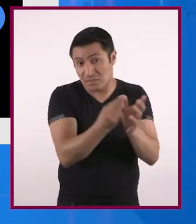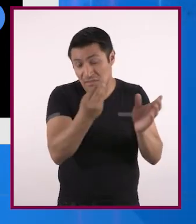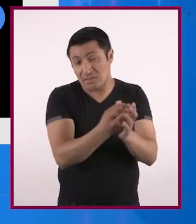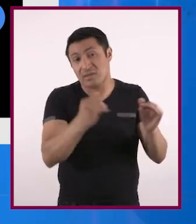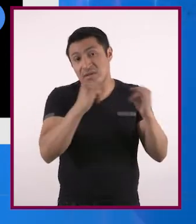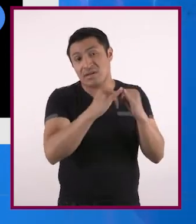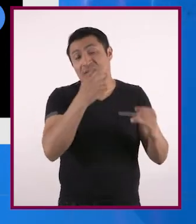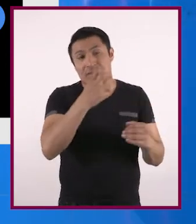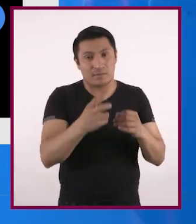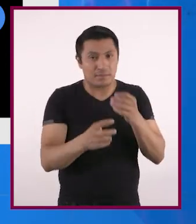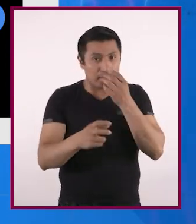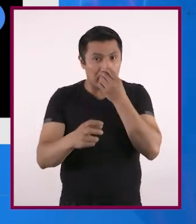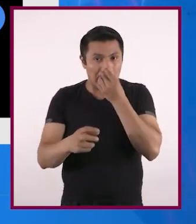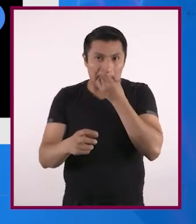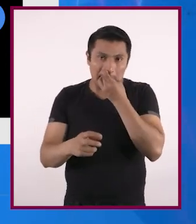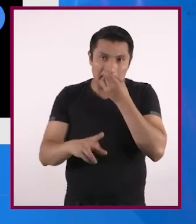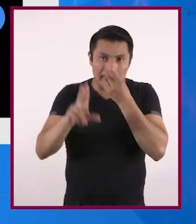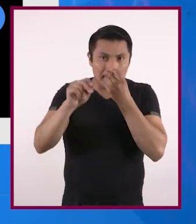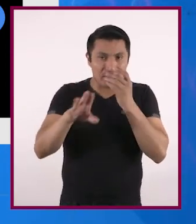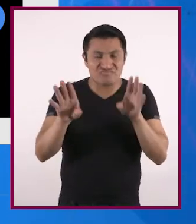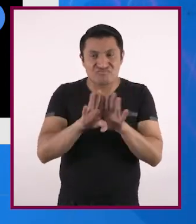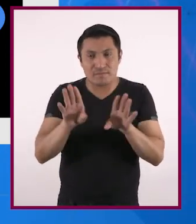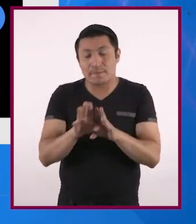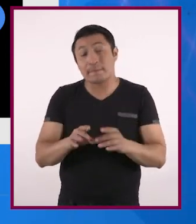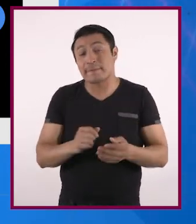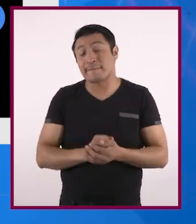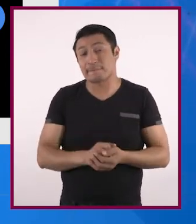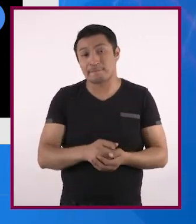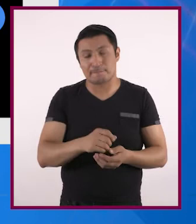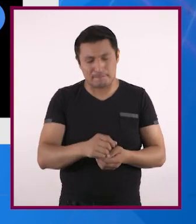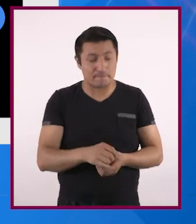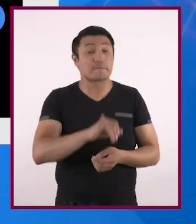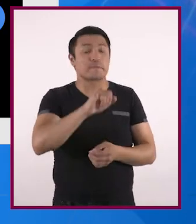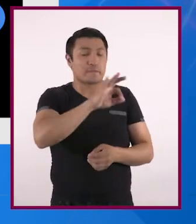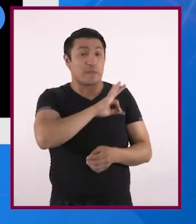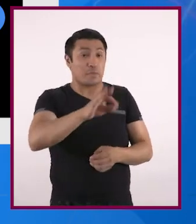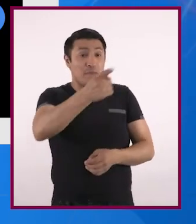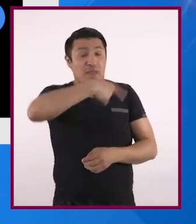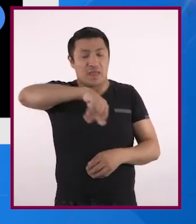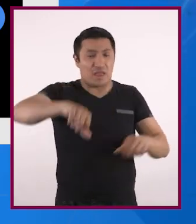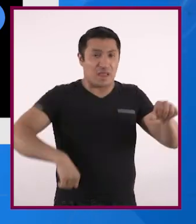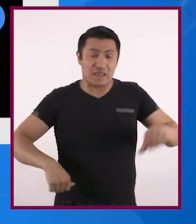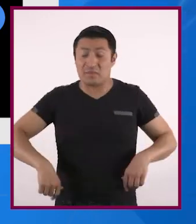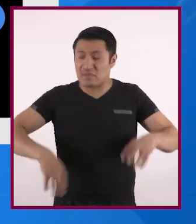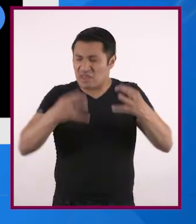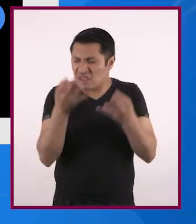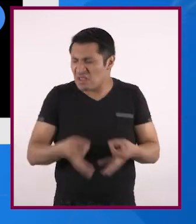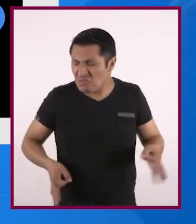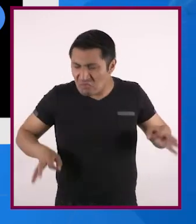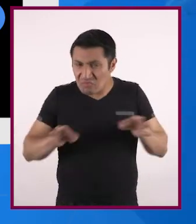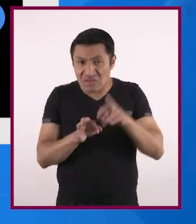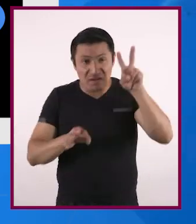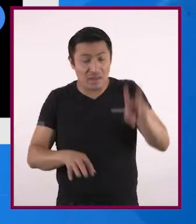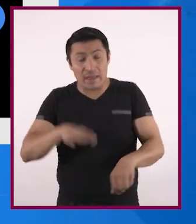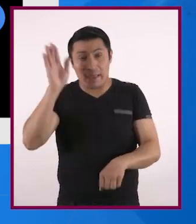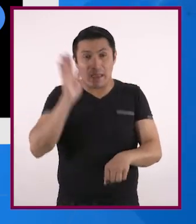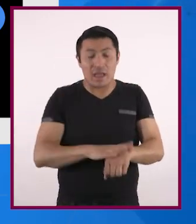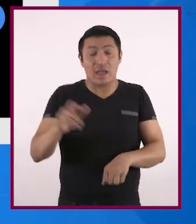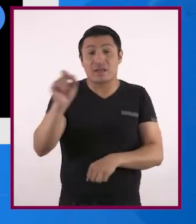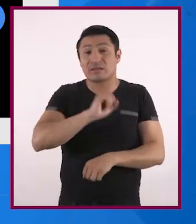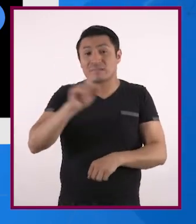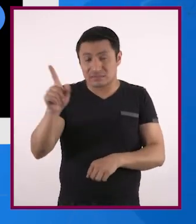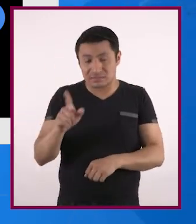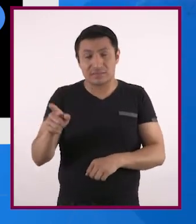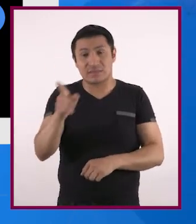Entonces, no solamente es que pueden, es que su actividad es indispensable de verdad, ¿no? Y además es la más profesional,